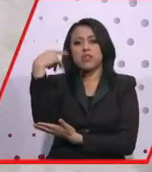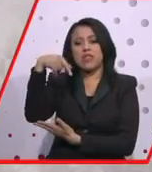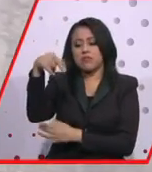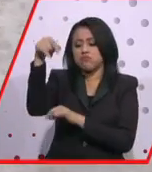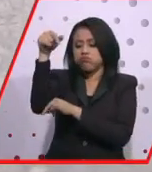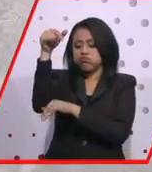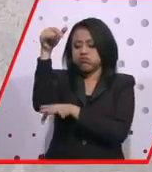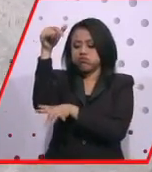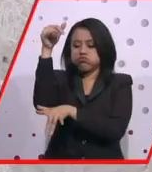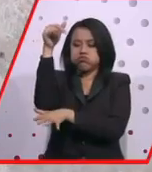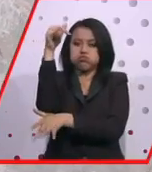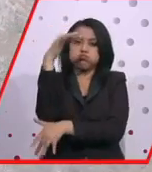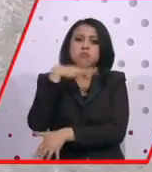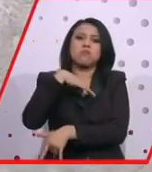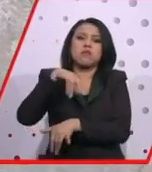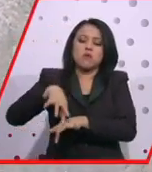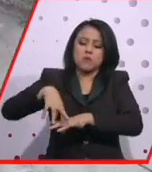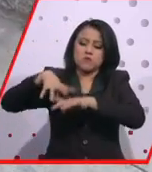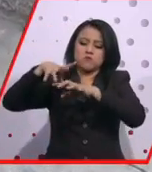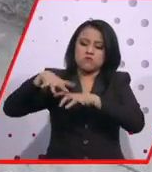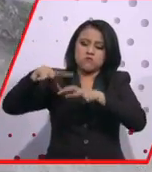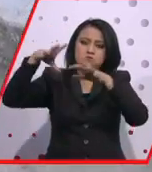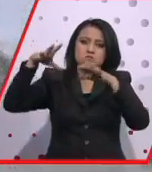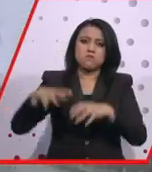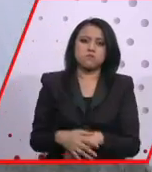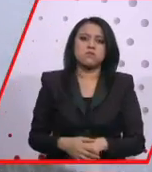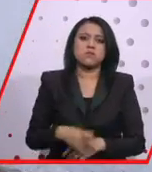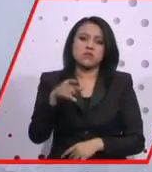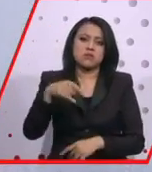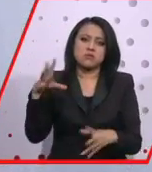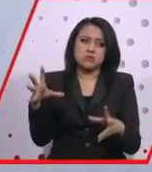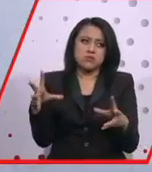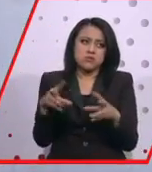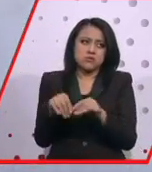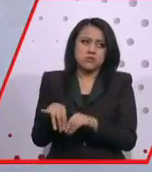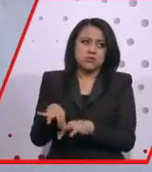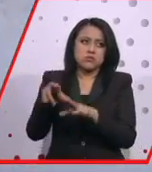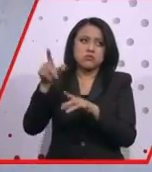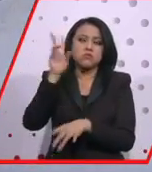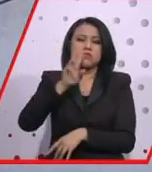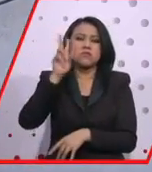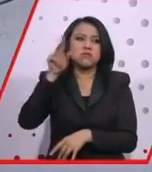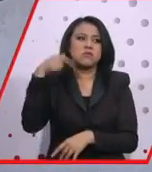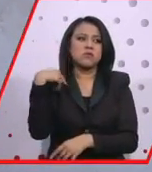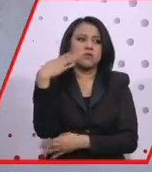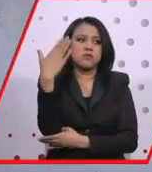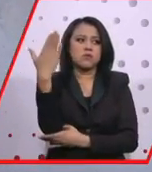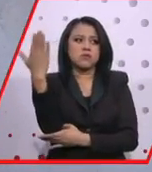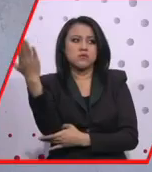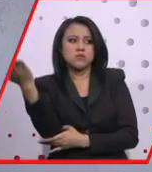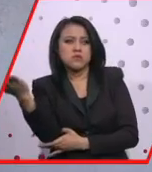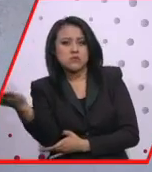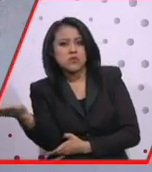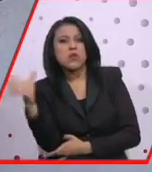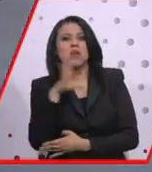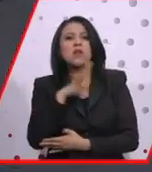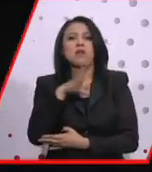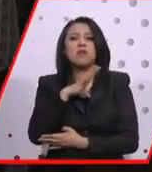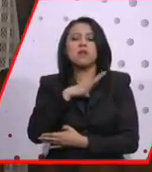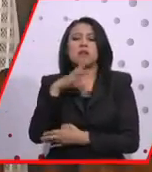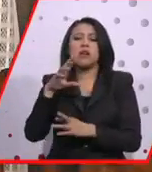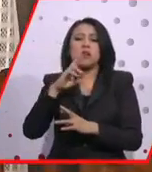está completamente levantando la barda y la está comprimiendo está completamente inclinada y ya menos se